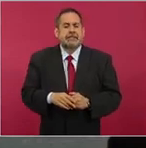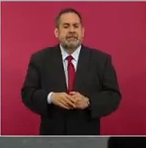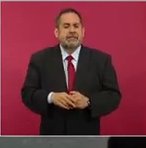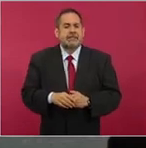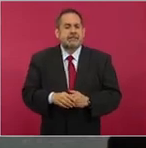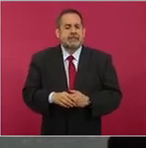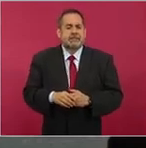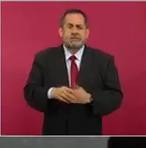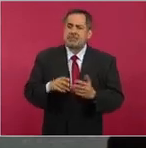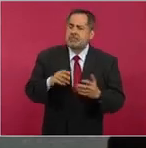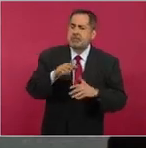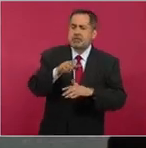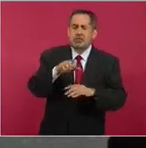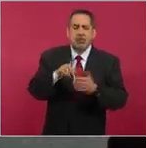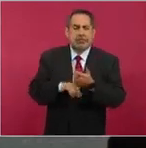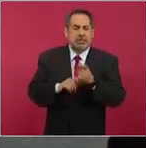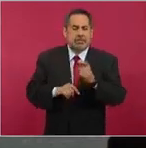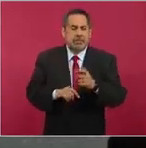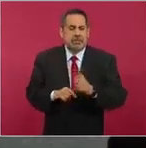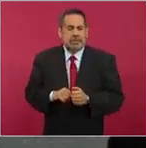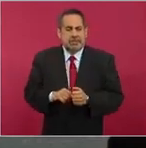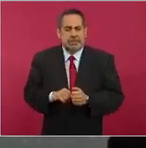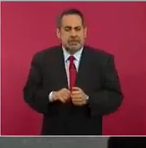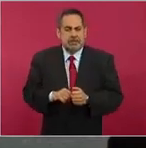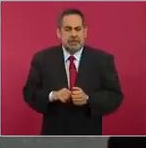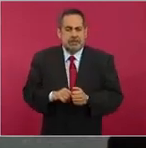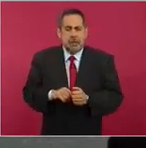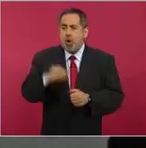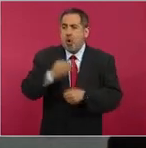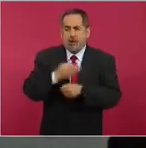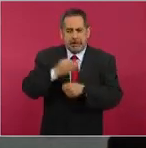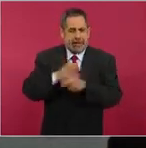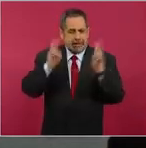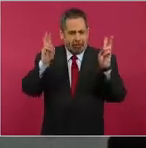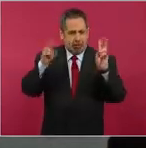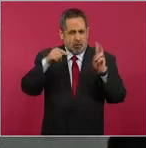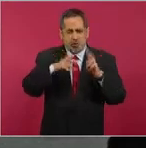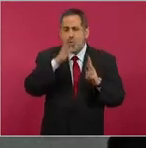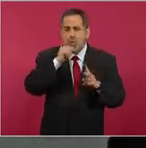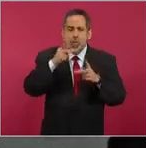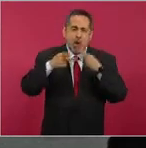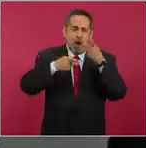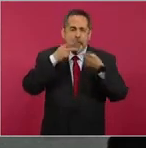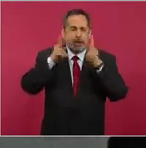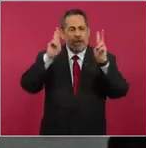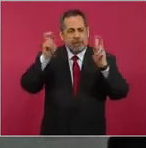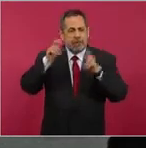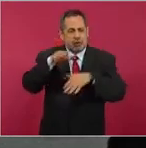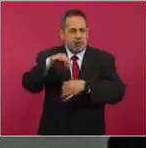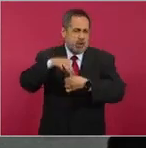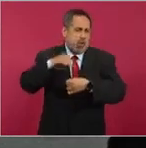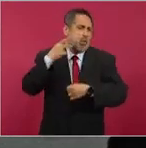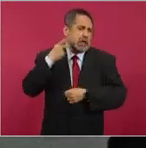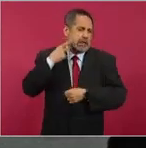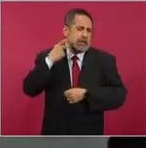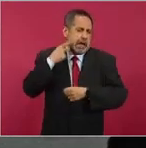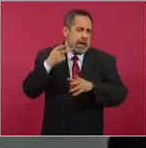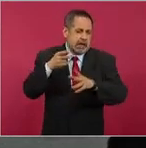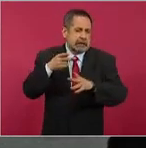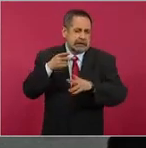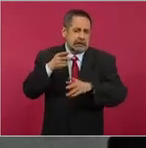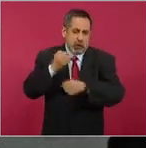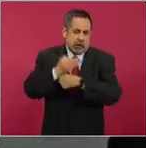esta veda no permite hablar de muchas situaciones, de muchos proyectos,